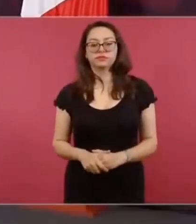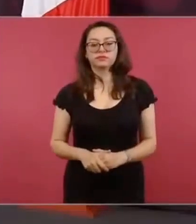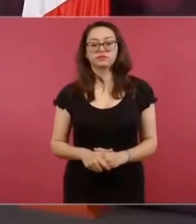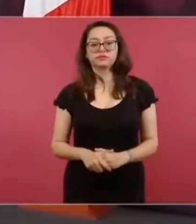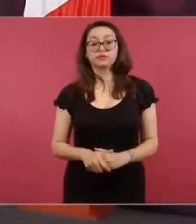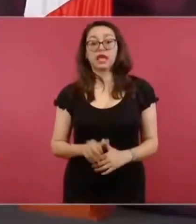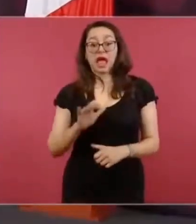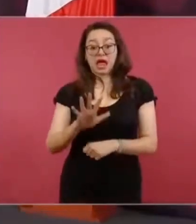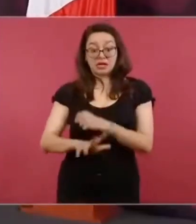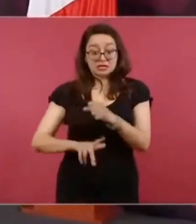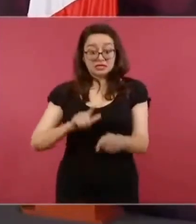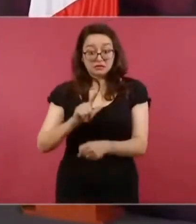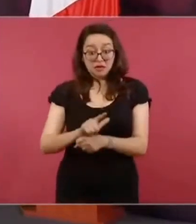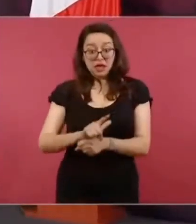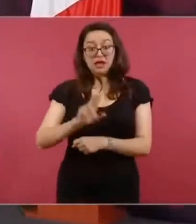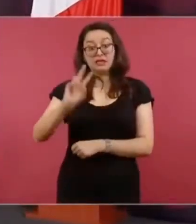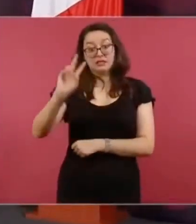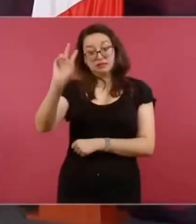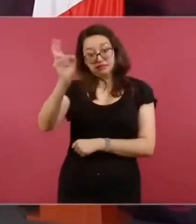chivos,